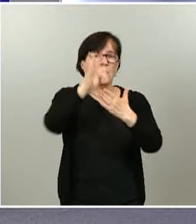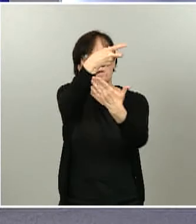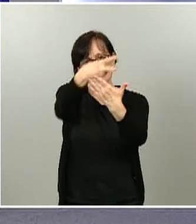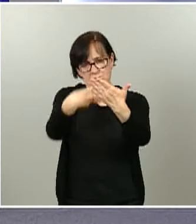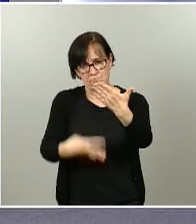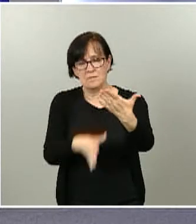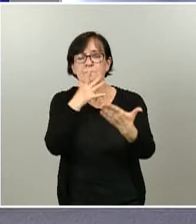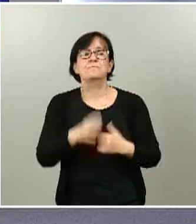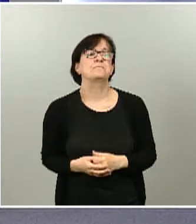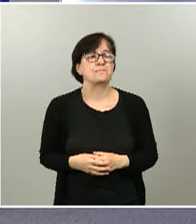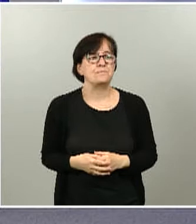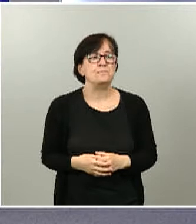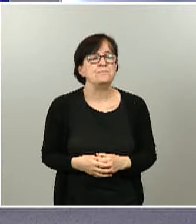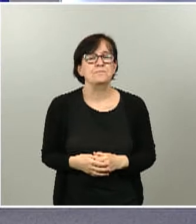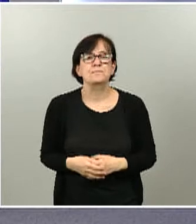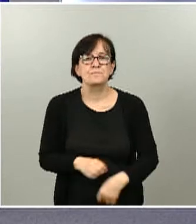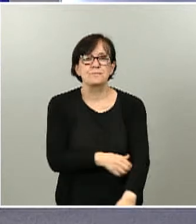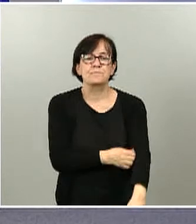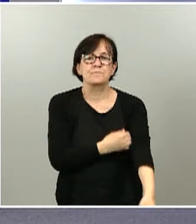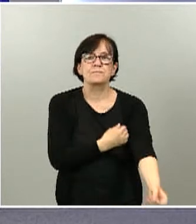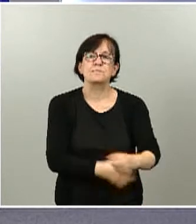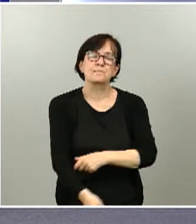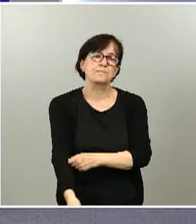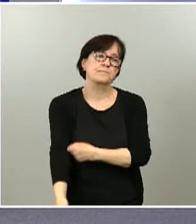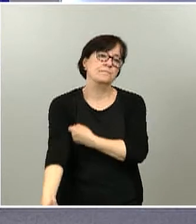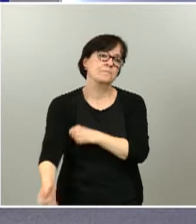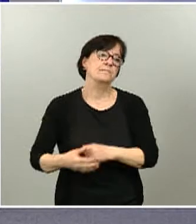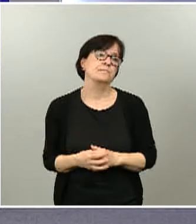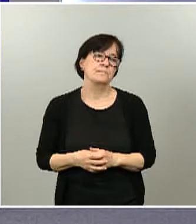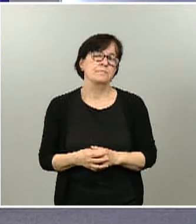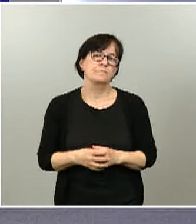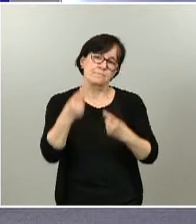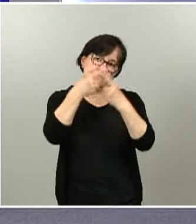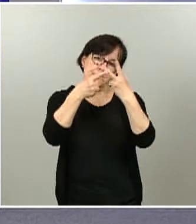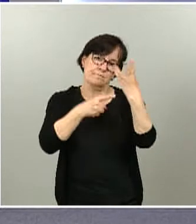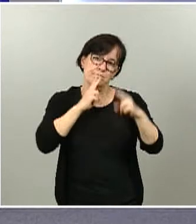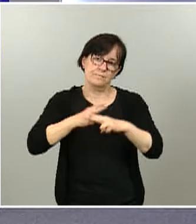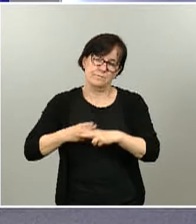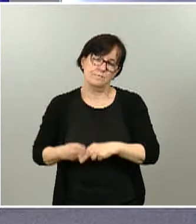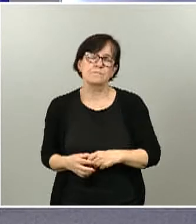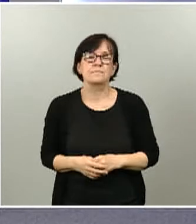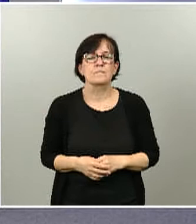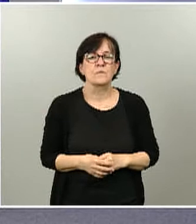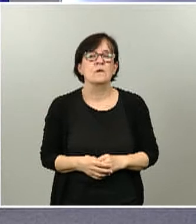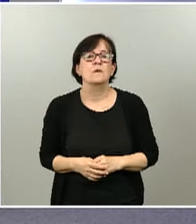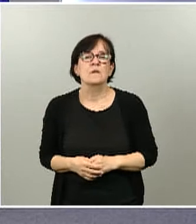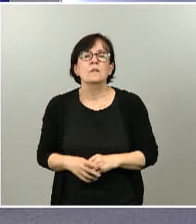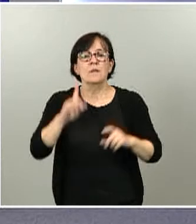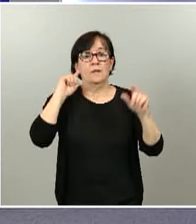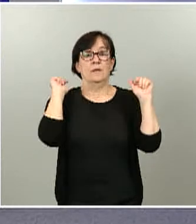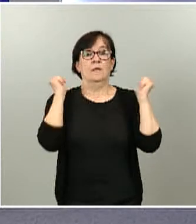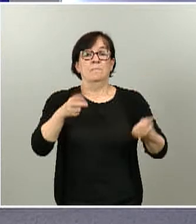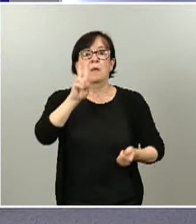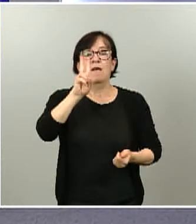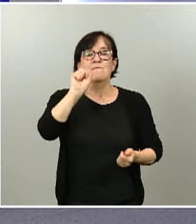Diario 16, COPE, Información Televisión Alicante, Voz Populi, Associated Press, La Sexta y E-Noticias. Vamos con La Vanguardia primero.